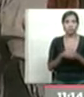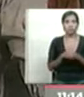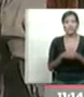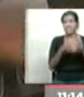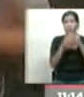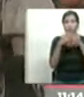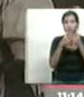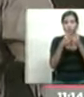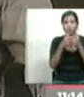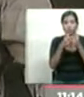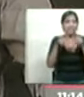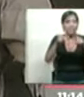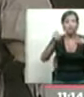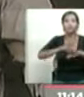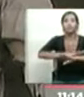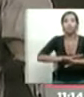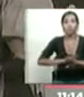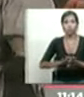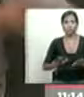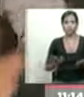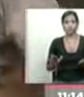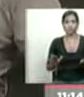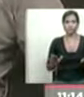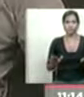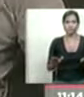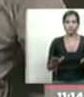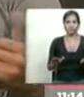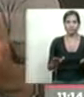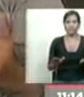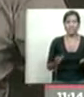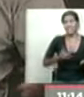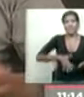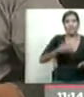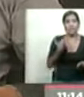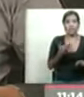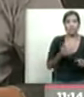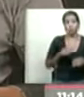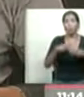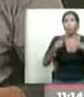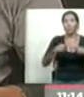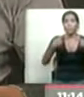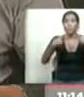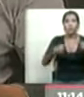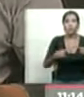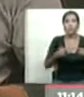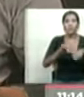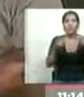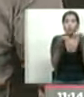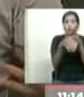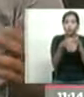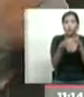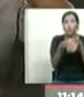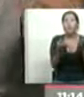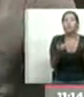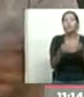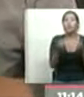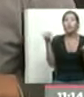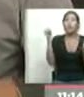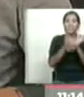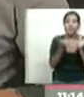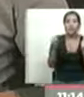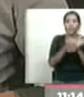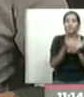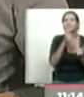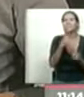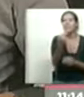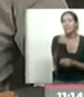todo. Eso es todo. Y están arrechos con Voluntad Popular, porque en el grupito de WhatsApp, ¿quién tiene la